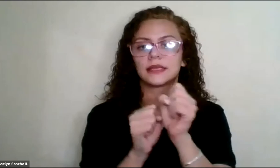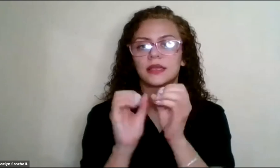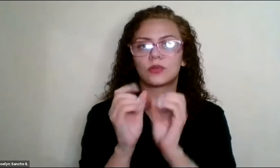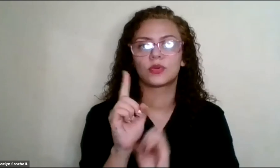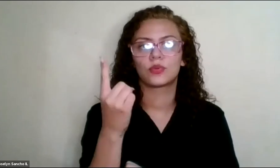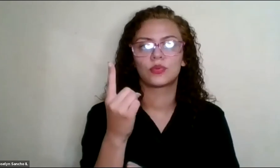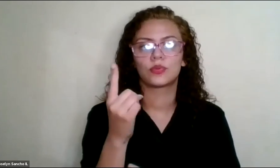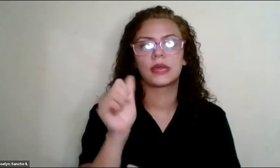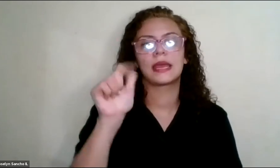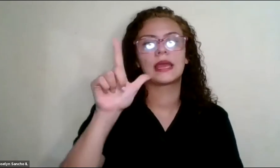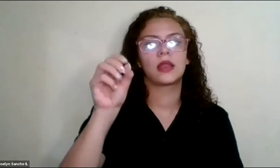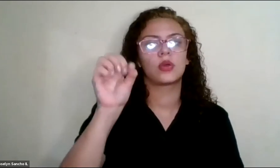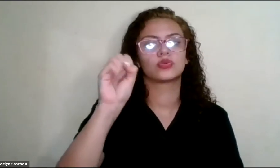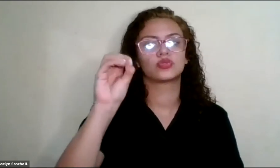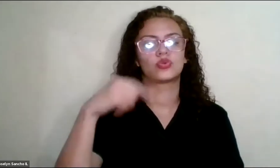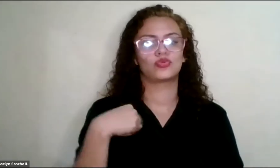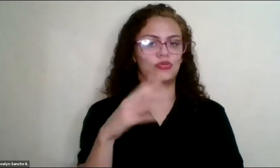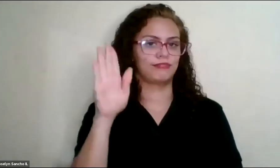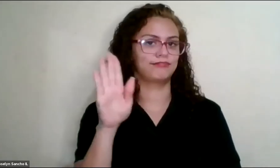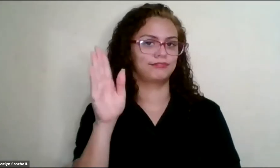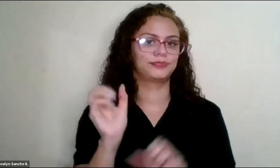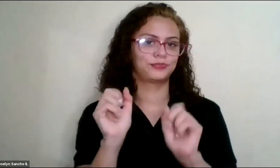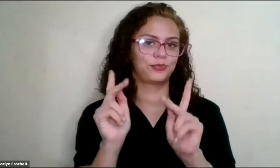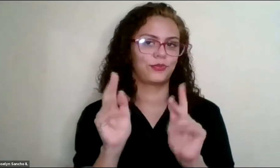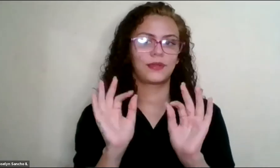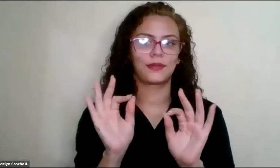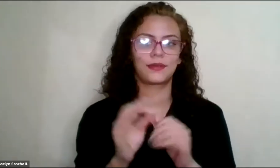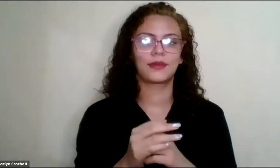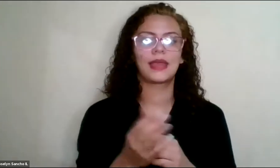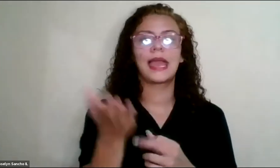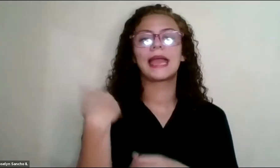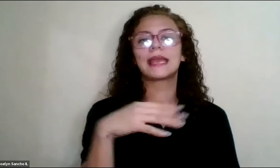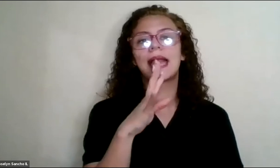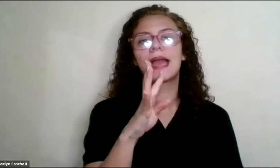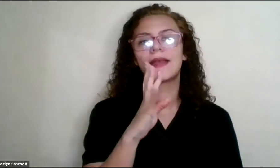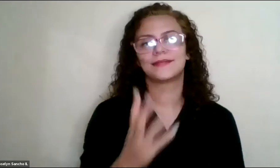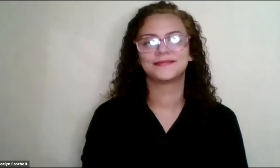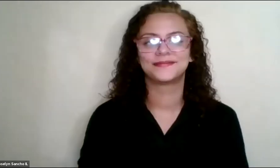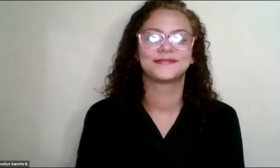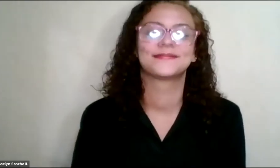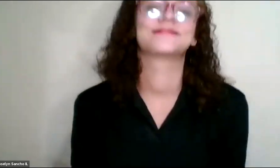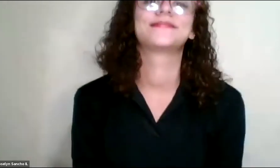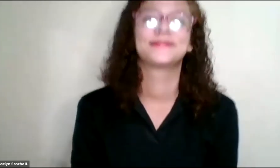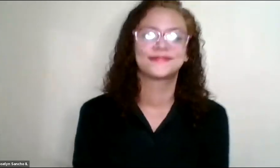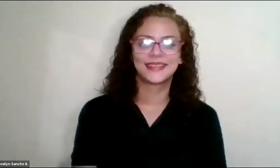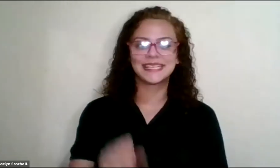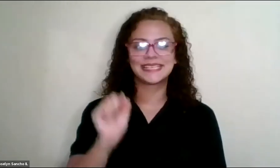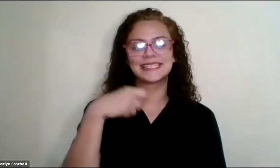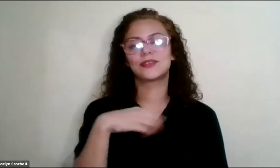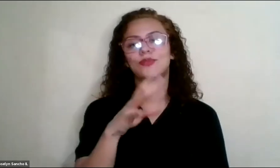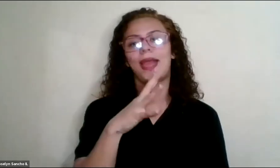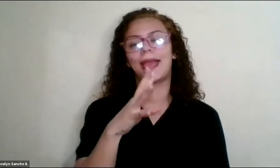Soy yo, perdón, tenía el micrófono apagado. Hace rato que hablaba, Alonso. Sí, según yo estaba, hable y